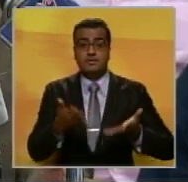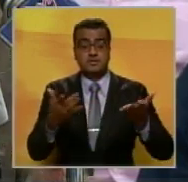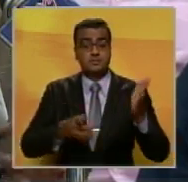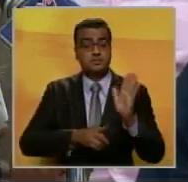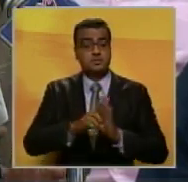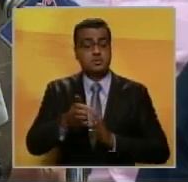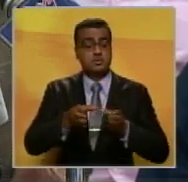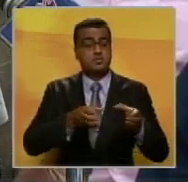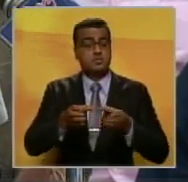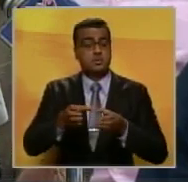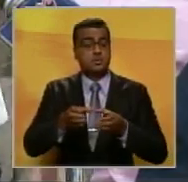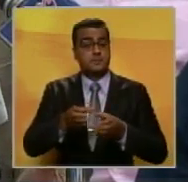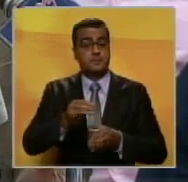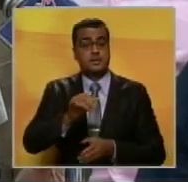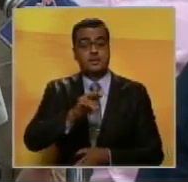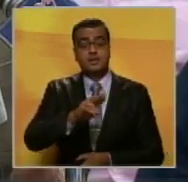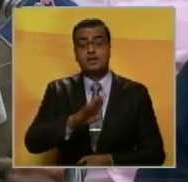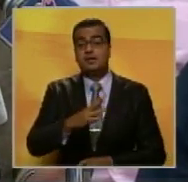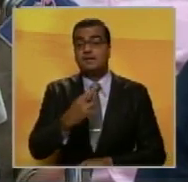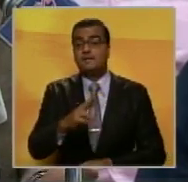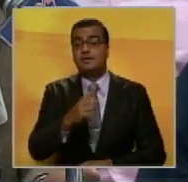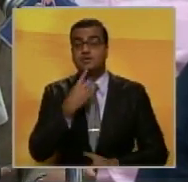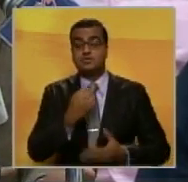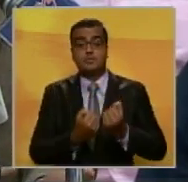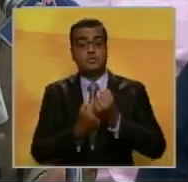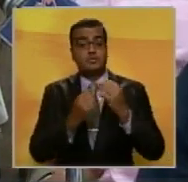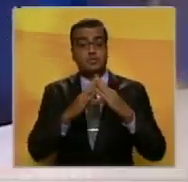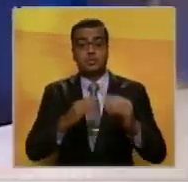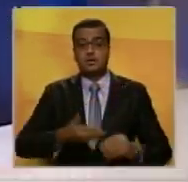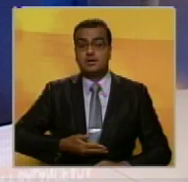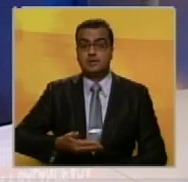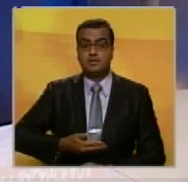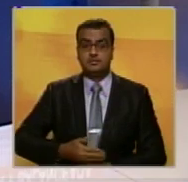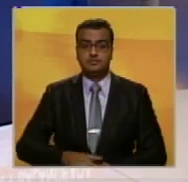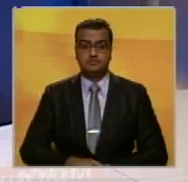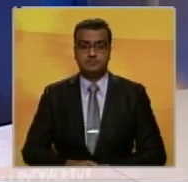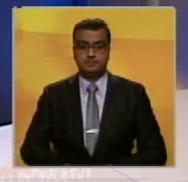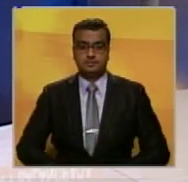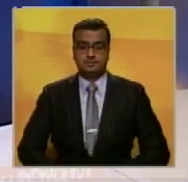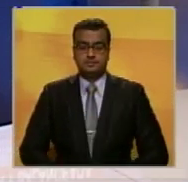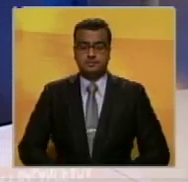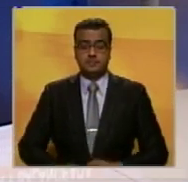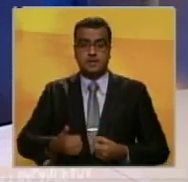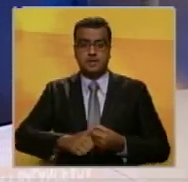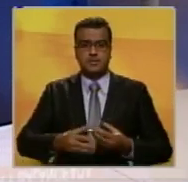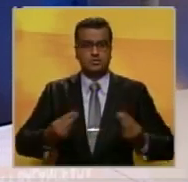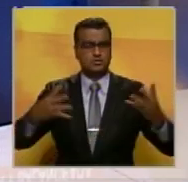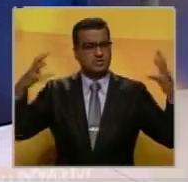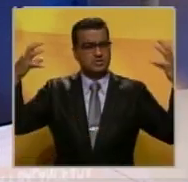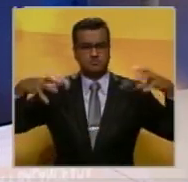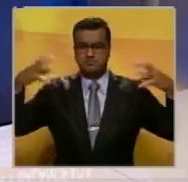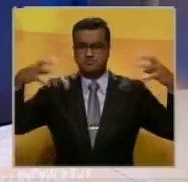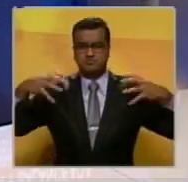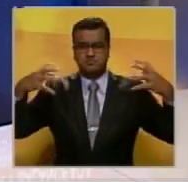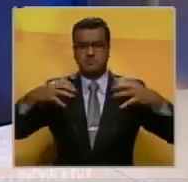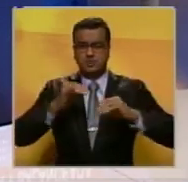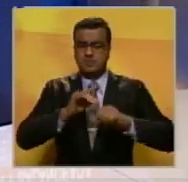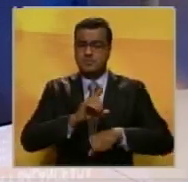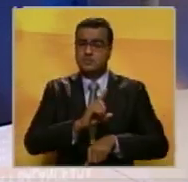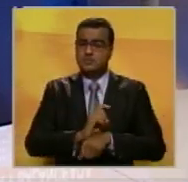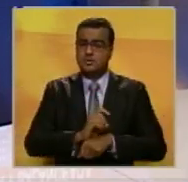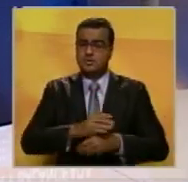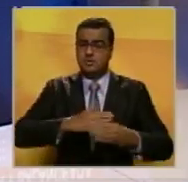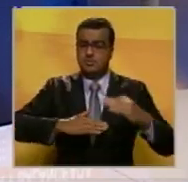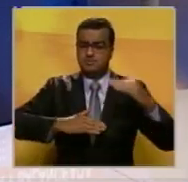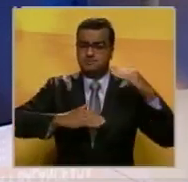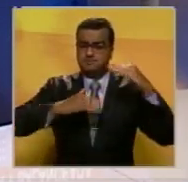los concejales del municipio Iribarren expresan su apoyo al alcalde. En Maracaibo, las fuertes lluvias registradas en las últimas horas inundaron